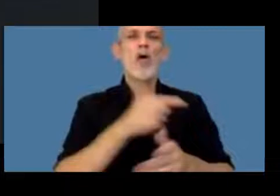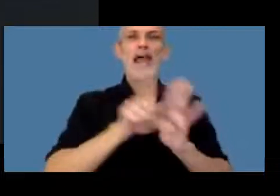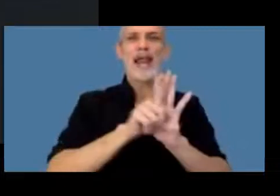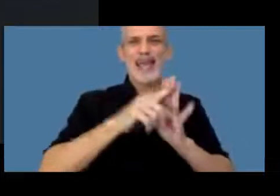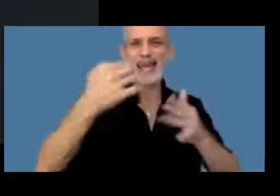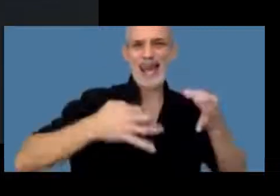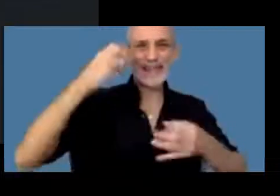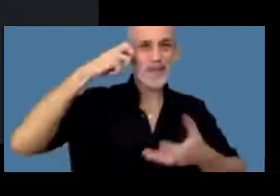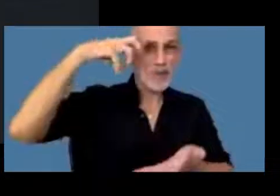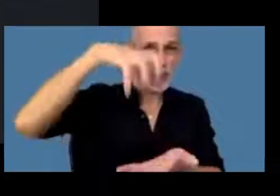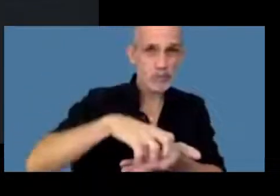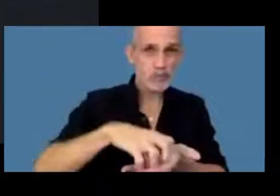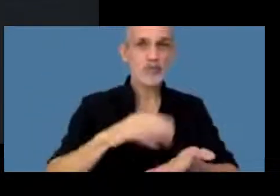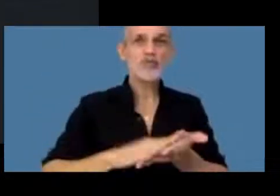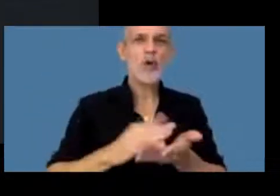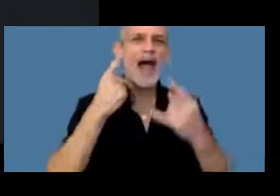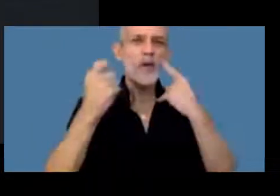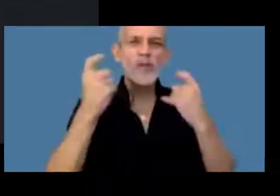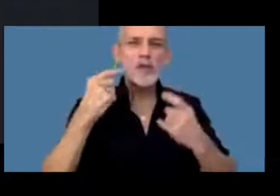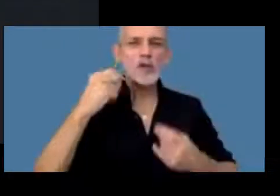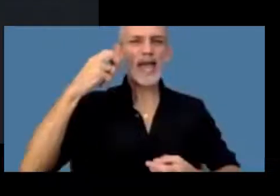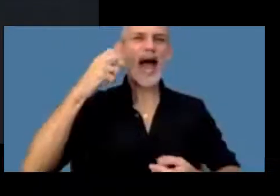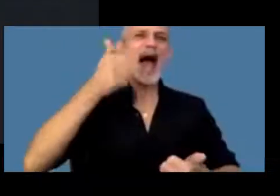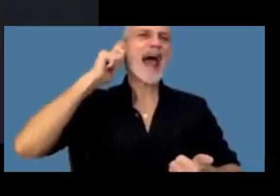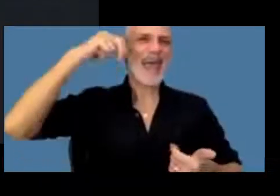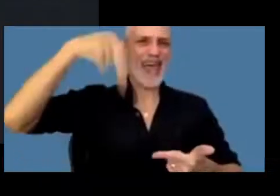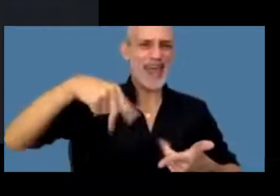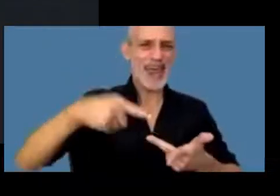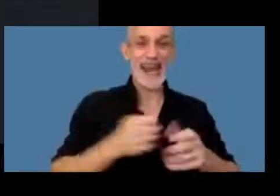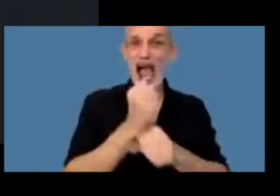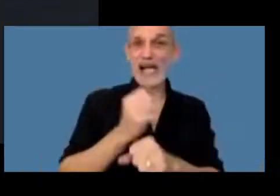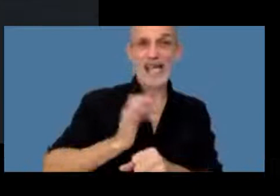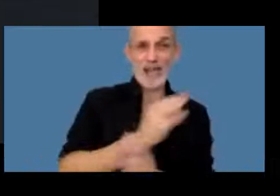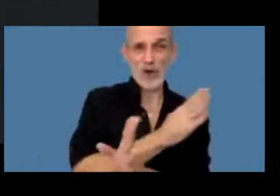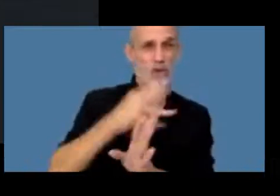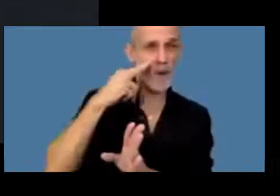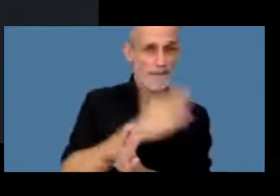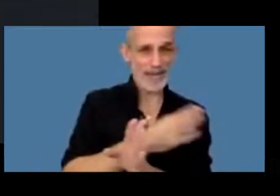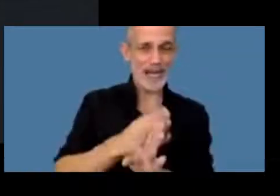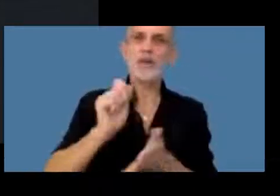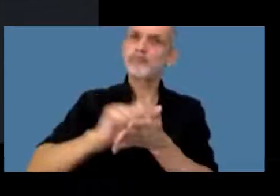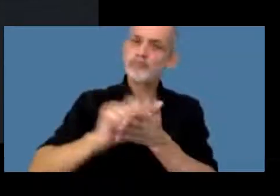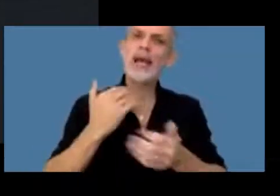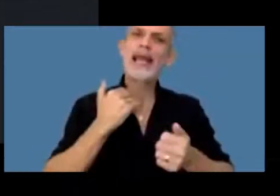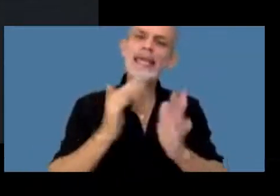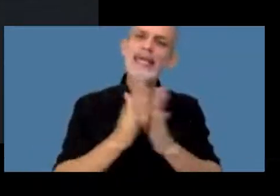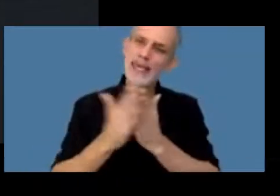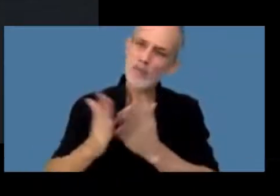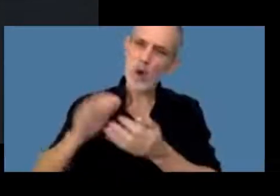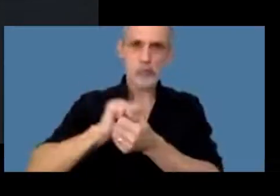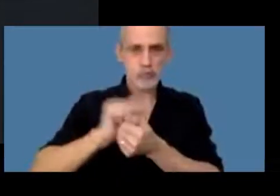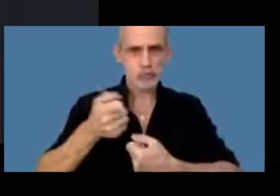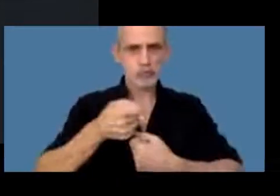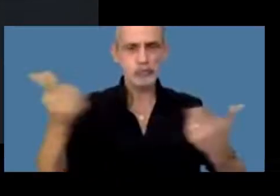vinculado a la Auditoría General de la Nación hasta el año 2000, es autor de varios libros de publicación de editoriales